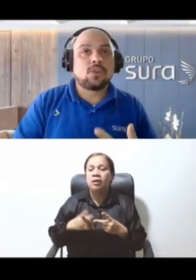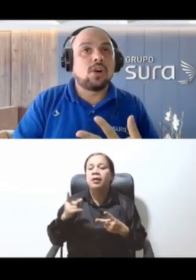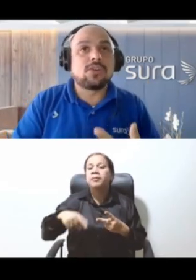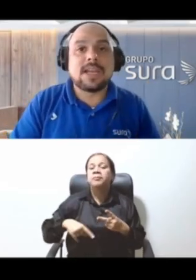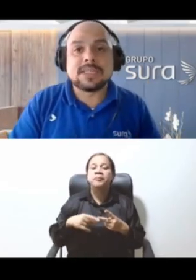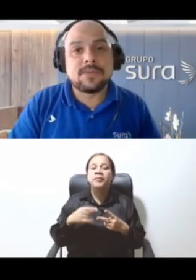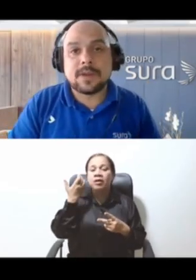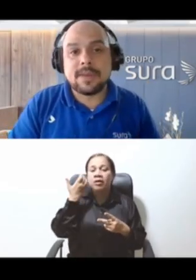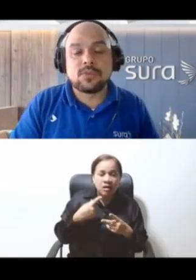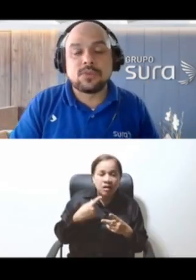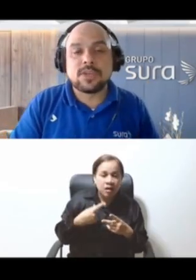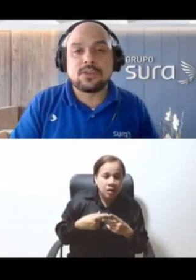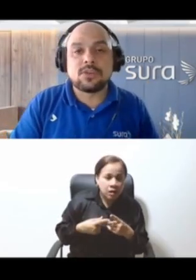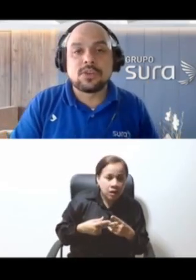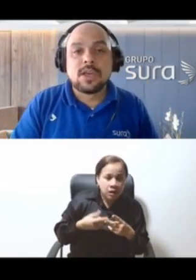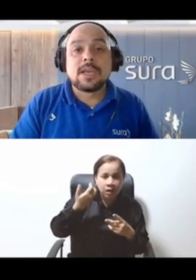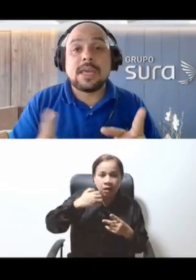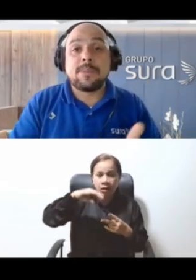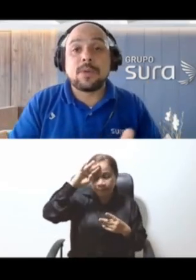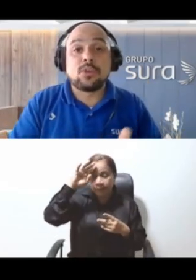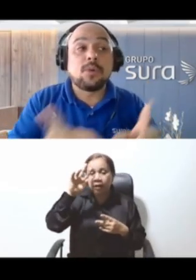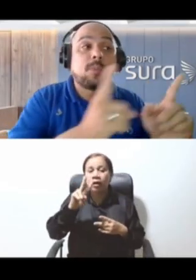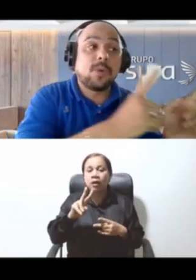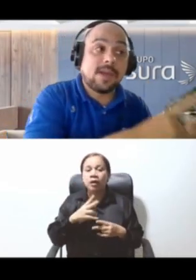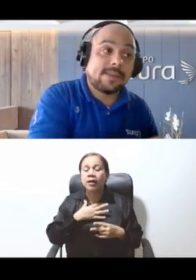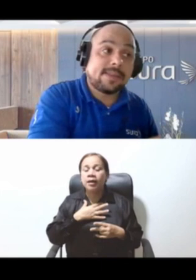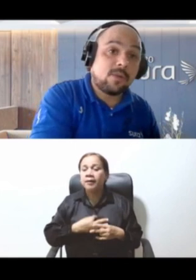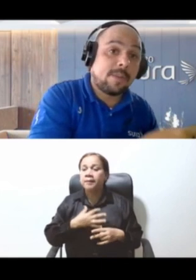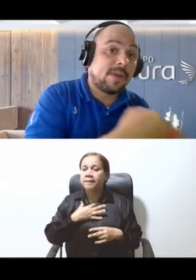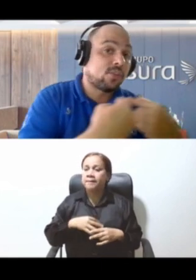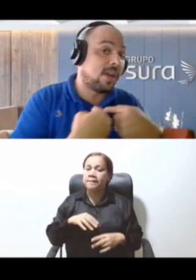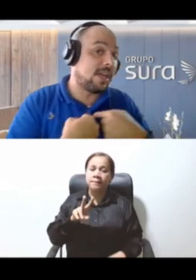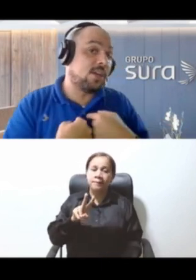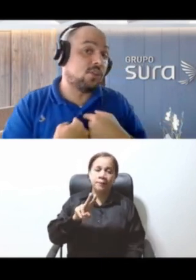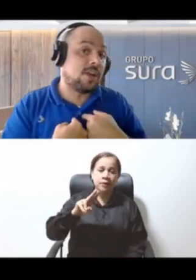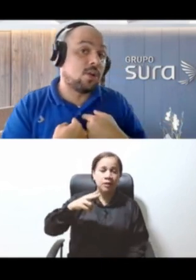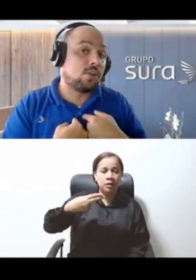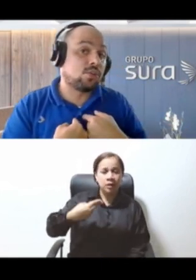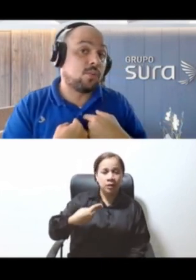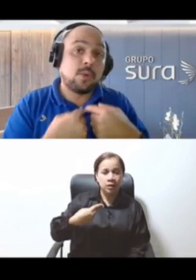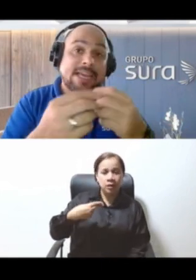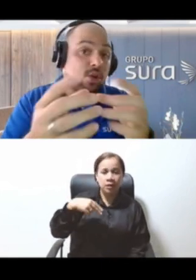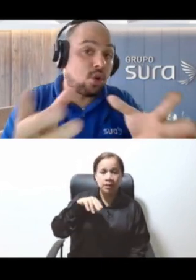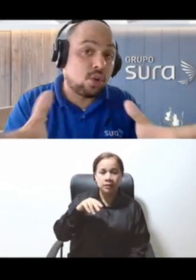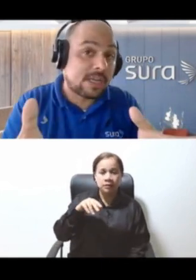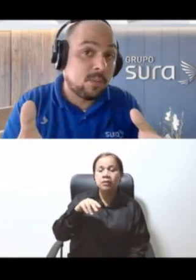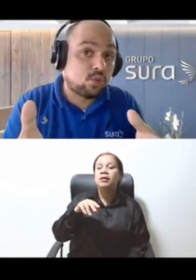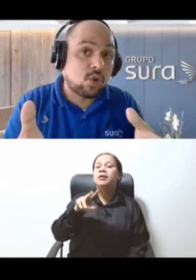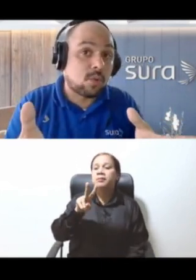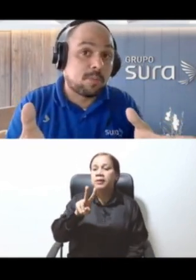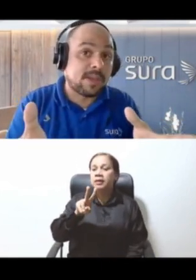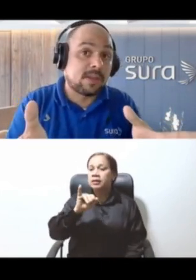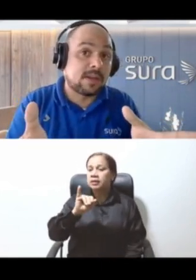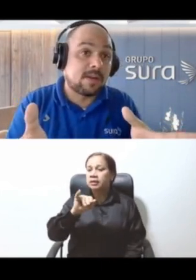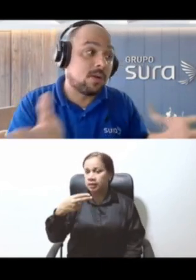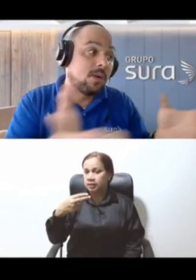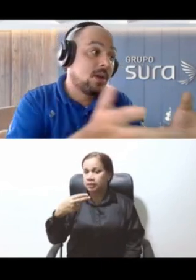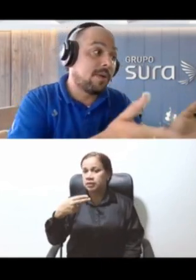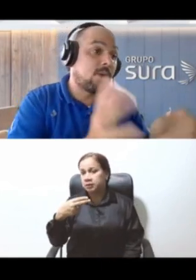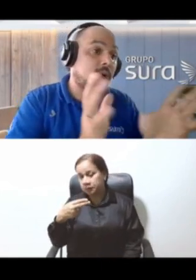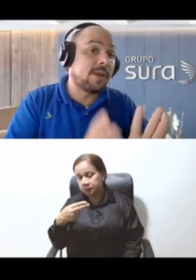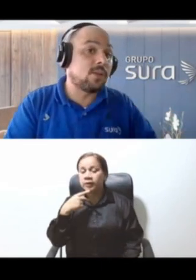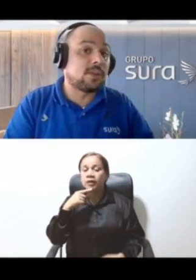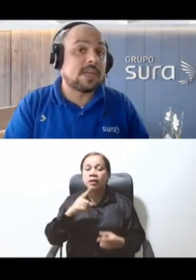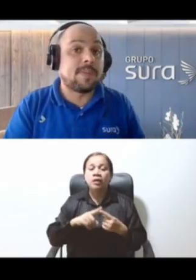hepatitis, todas las enfermedades, muchachos, que de pronto puede tener una persona y yo no la conozco. Puede que yo conozca mucho a un compañero de